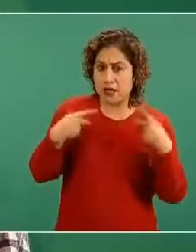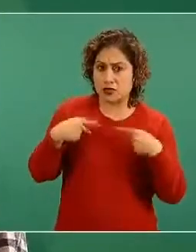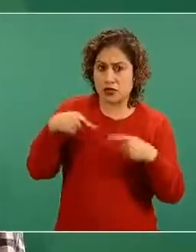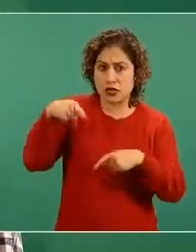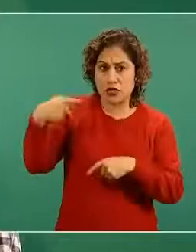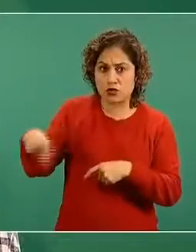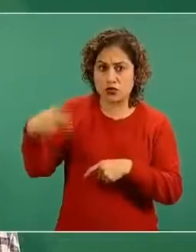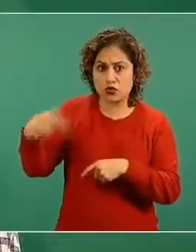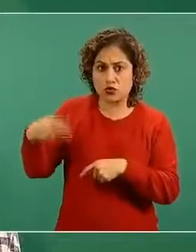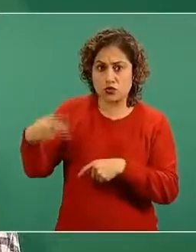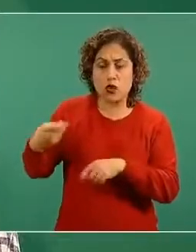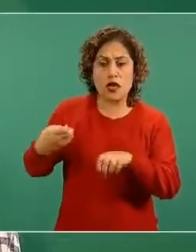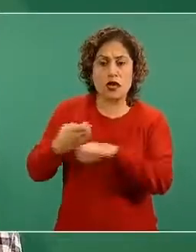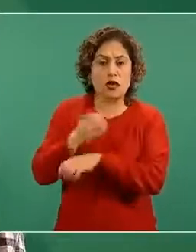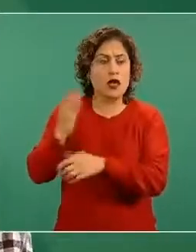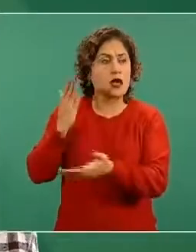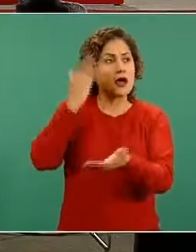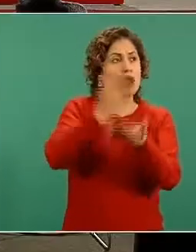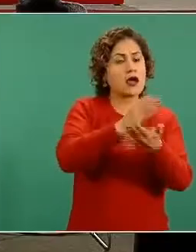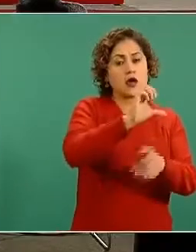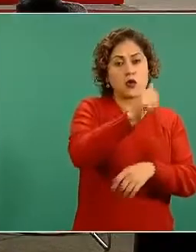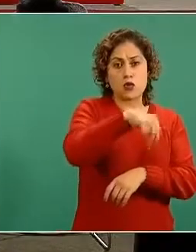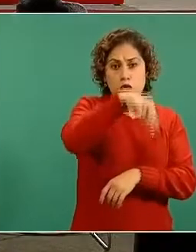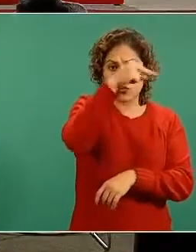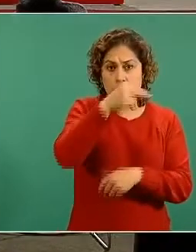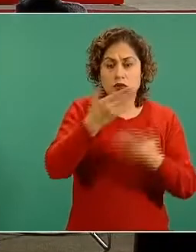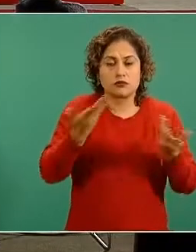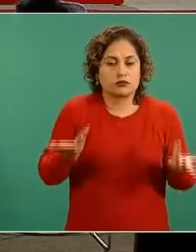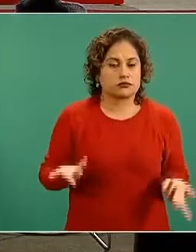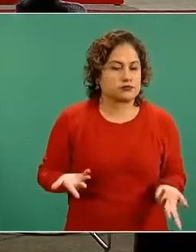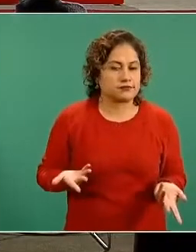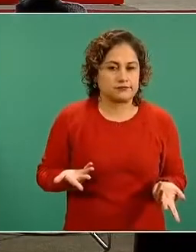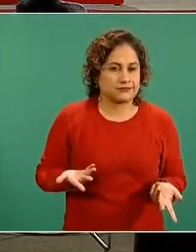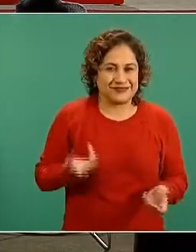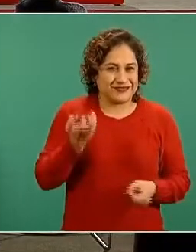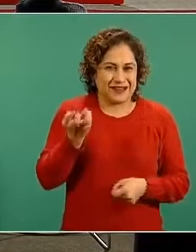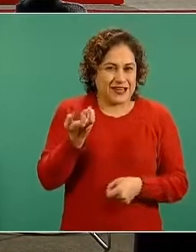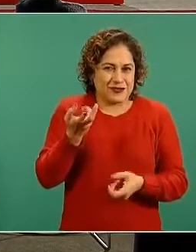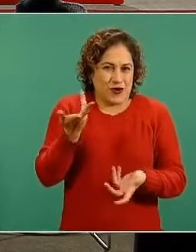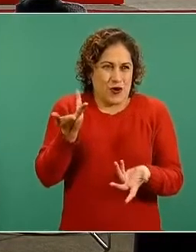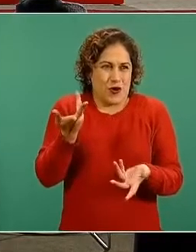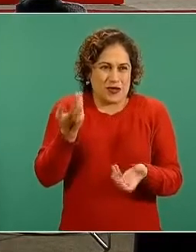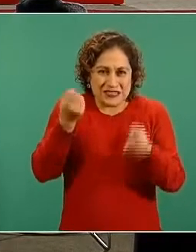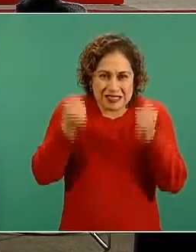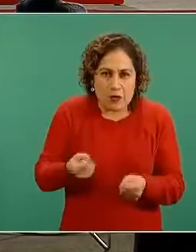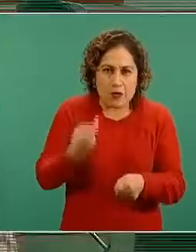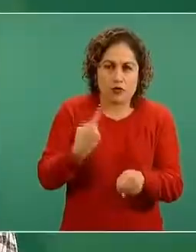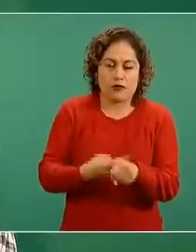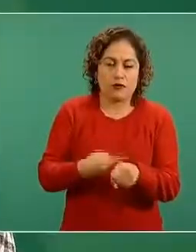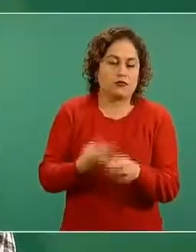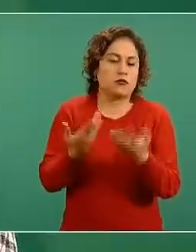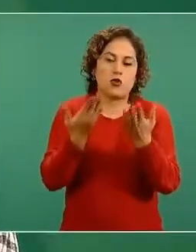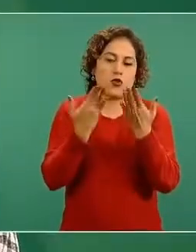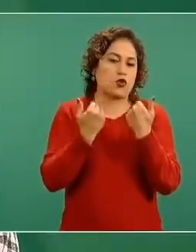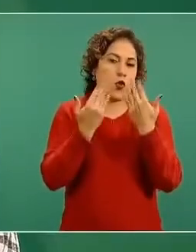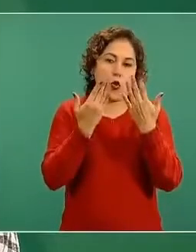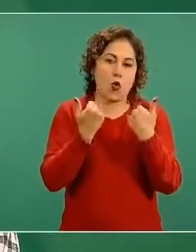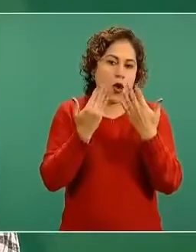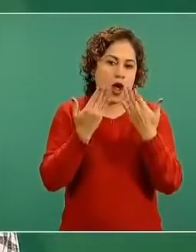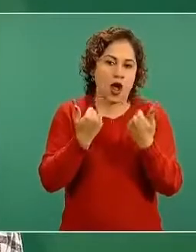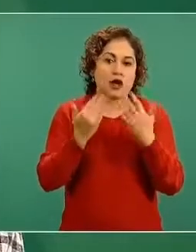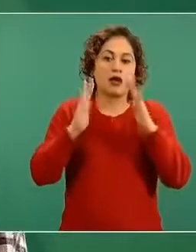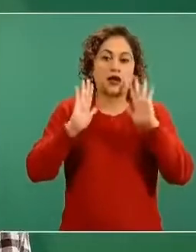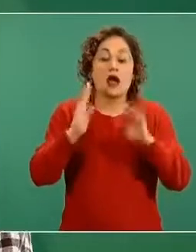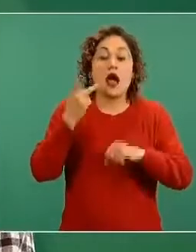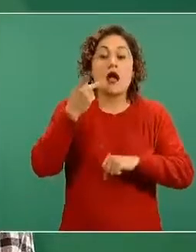propagación de enfermedades infecciosas. Pero como aquí se trata de personas extranjeras, enseguida llaman la atención de ciertos segmentos de la opinión